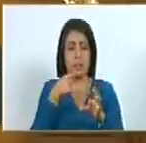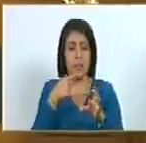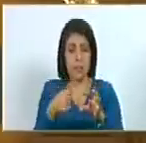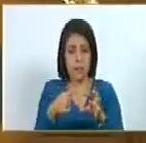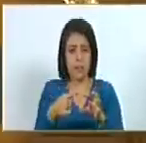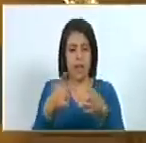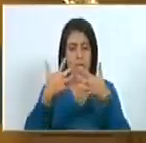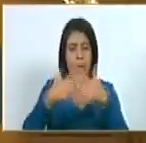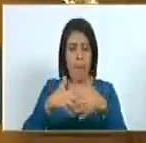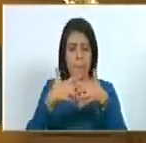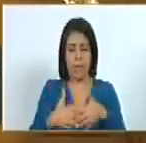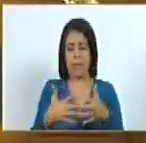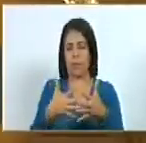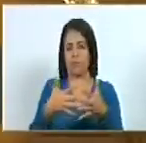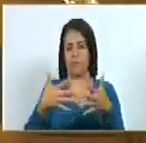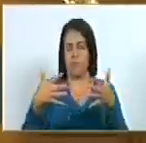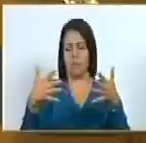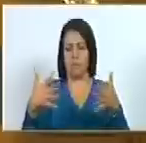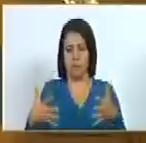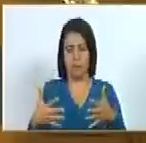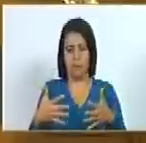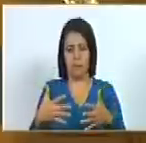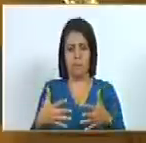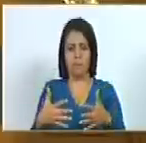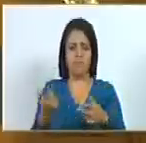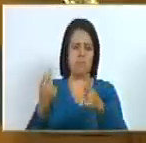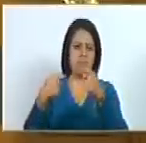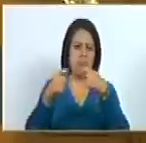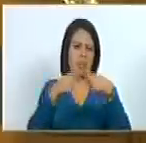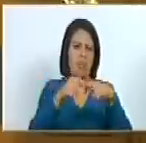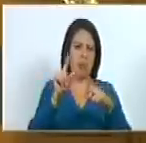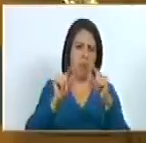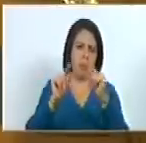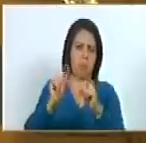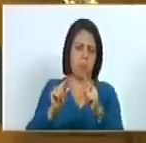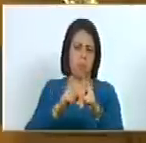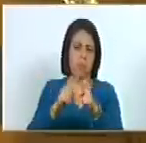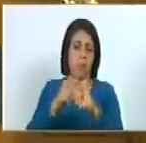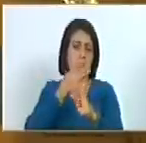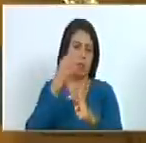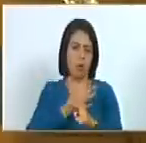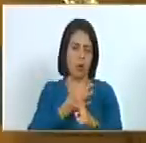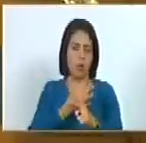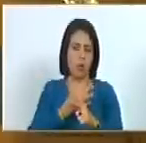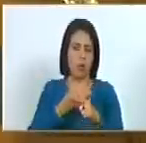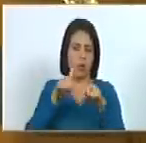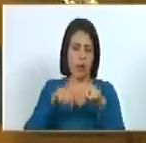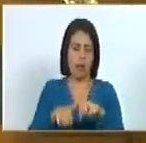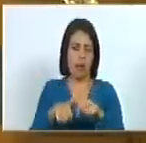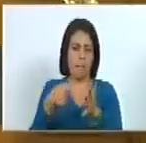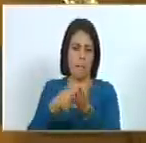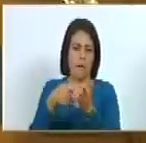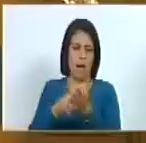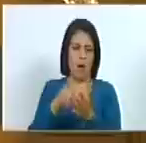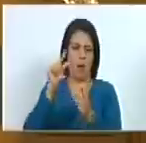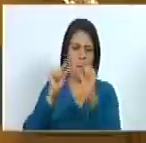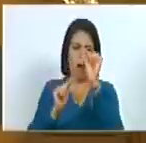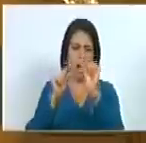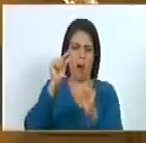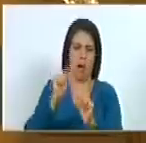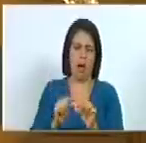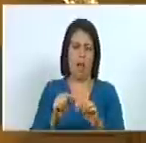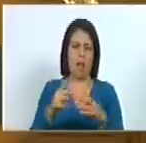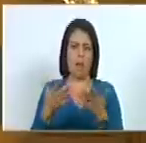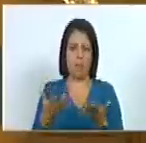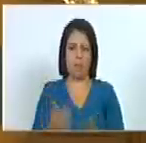esa gran empresa va a ser rematada, seguramente vendida a precio de gallina flaca,